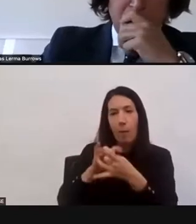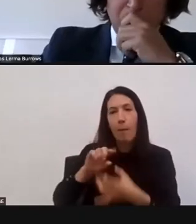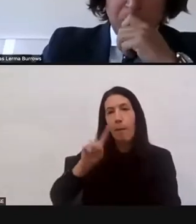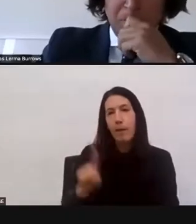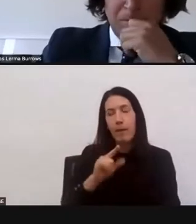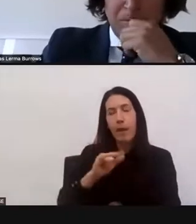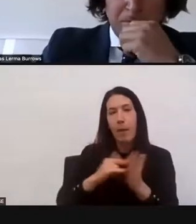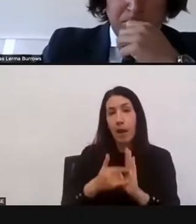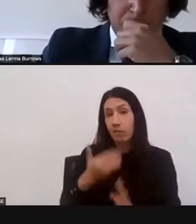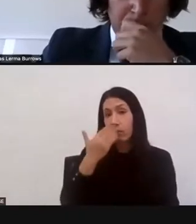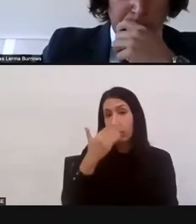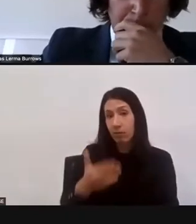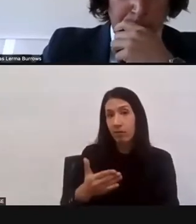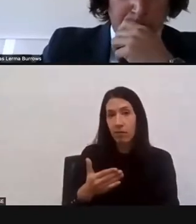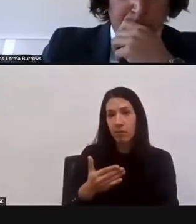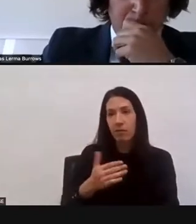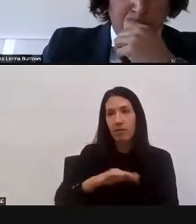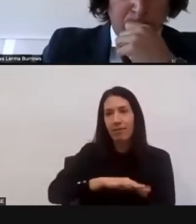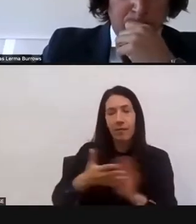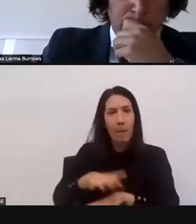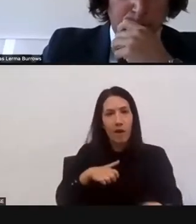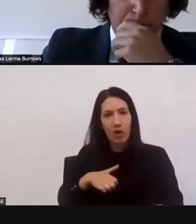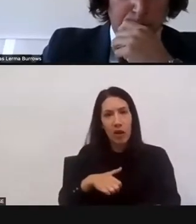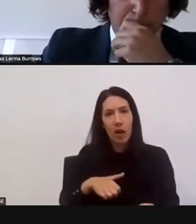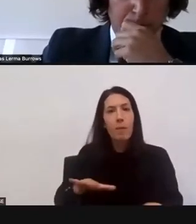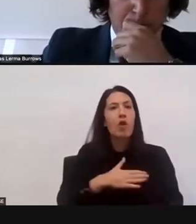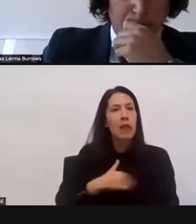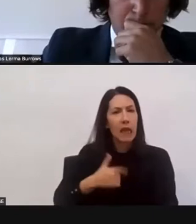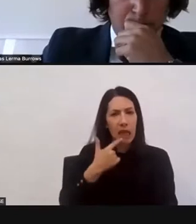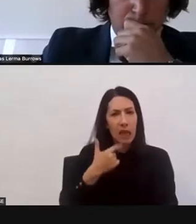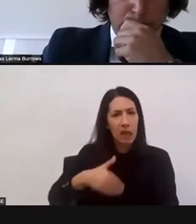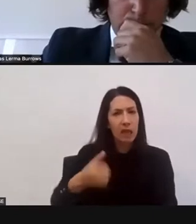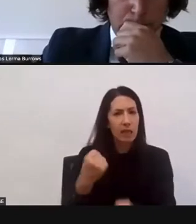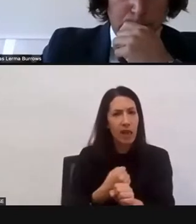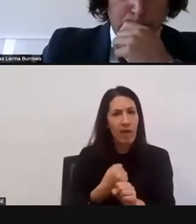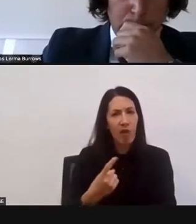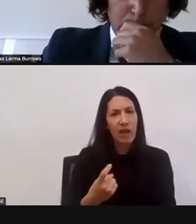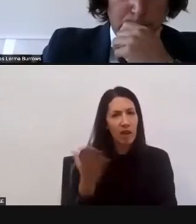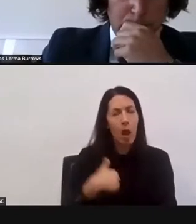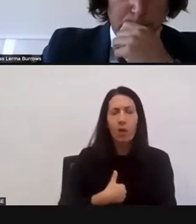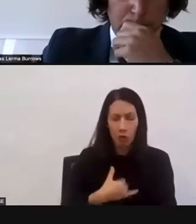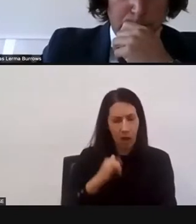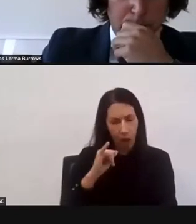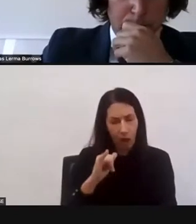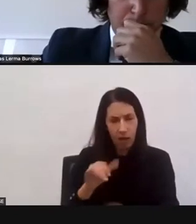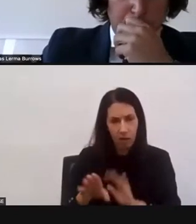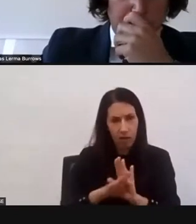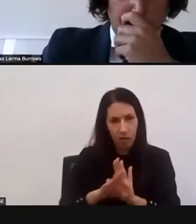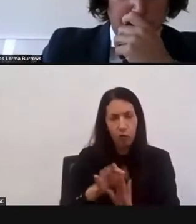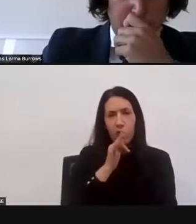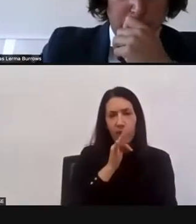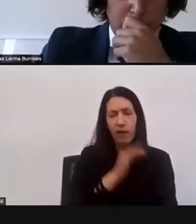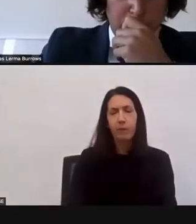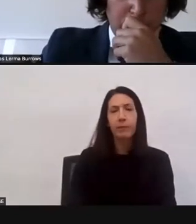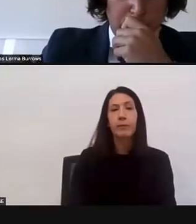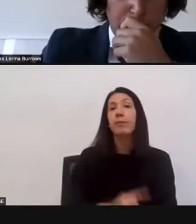pocas incumplidas, pero esto no significa que no quede trabajo pendiente. Hay que tener en cuenta, lo primero, creo yo,